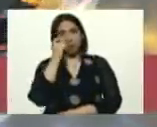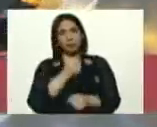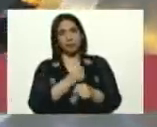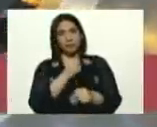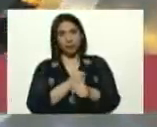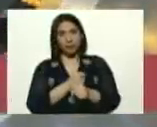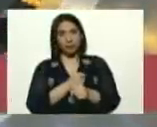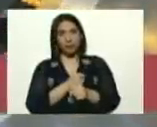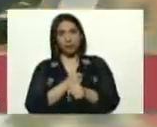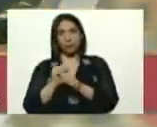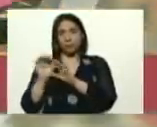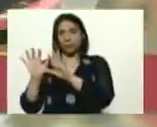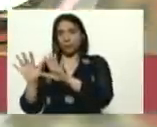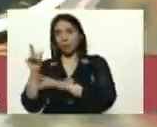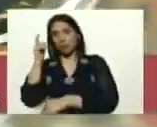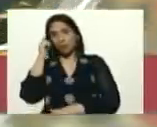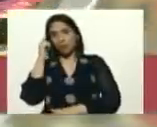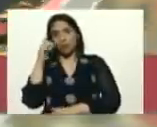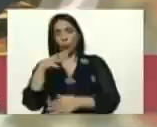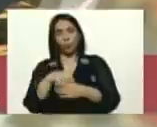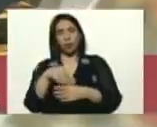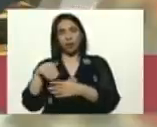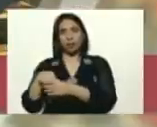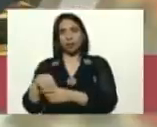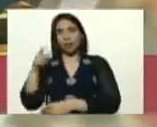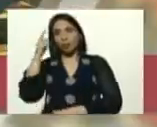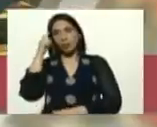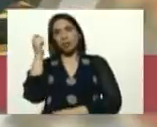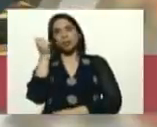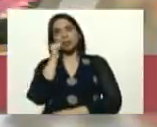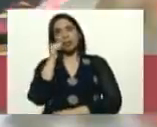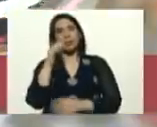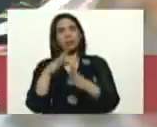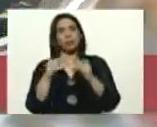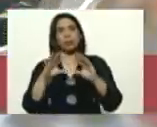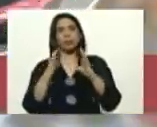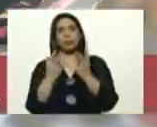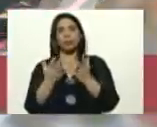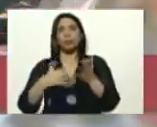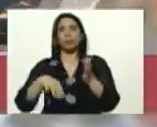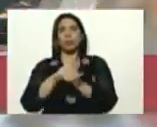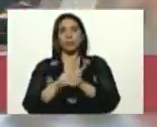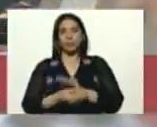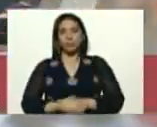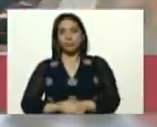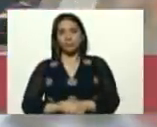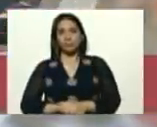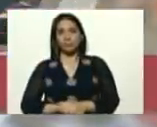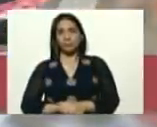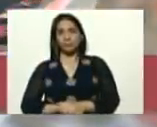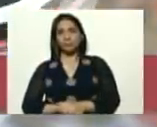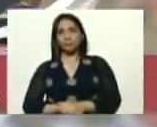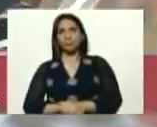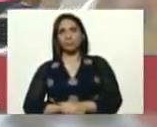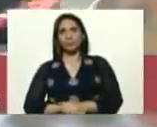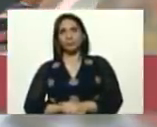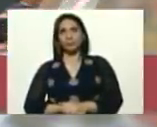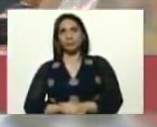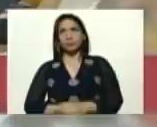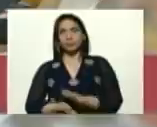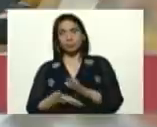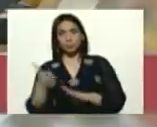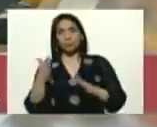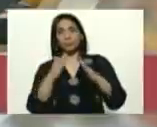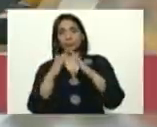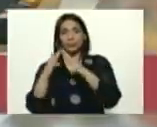flexibilización y 10 días de cuarentena. El día sábado todo el mundo vuelve de estos 10 sectores, vuelve a la casa,